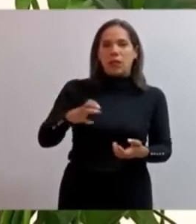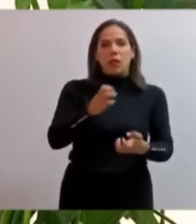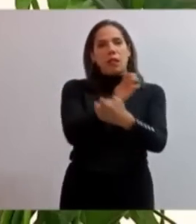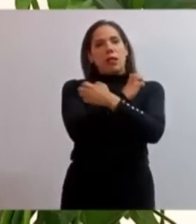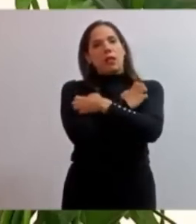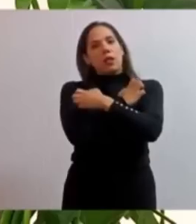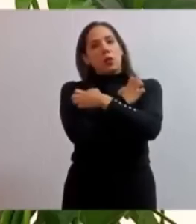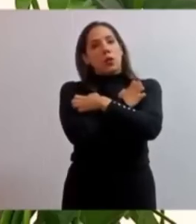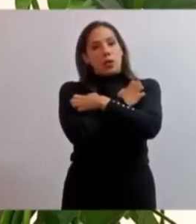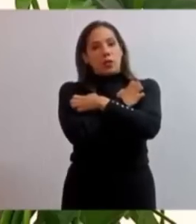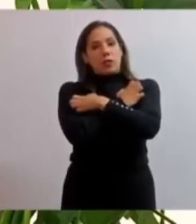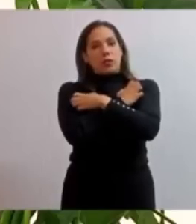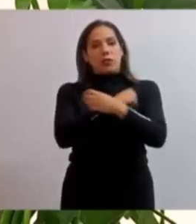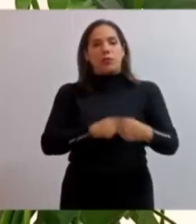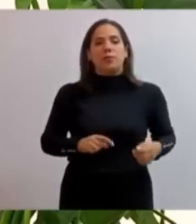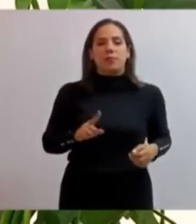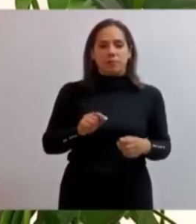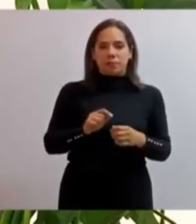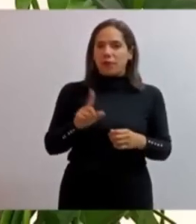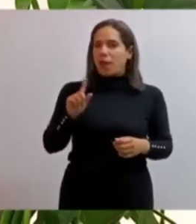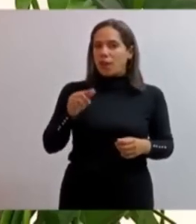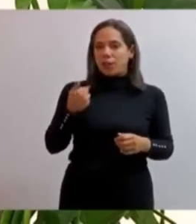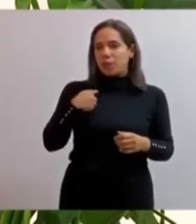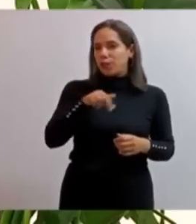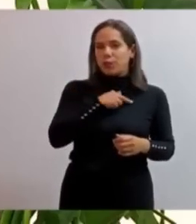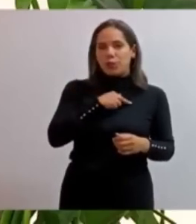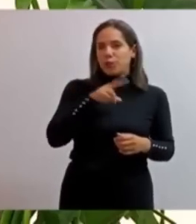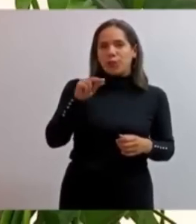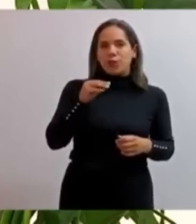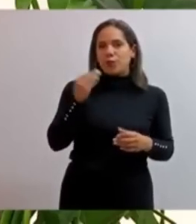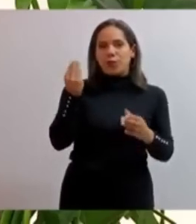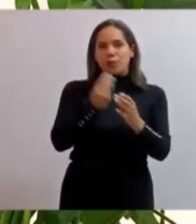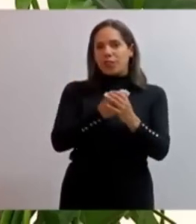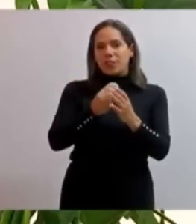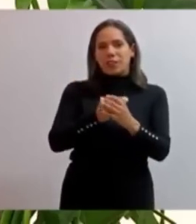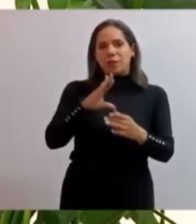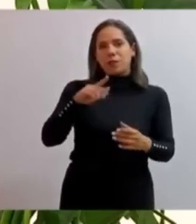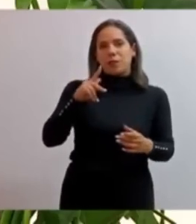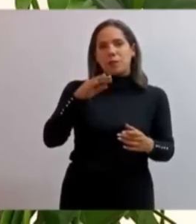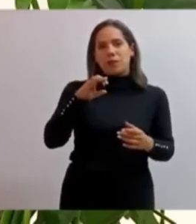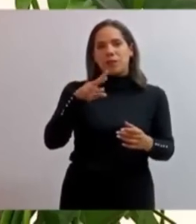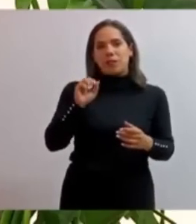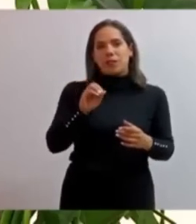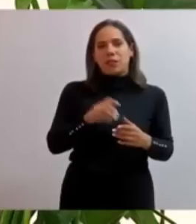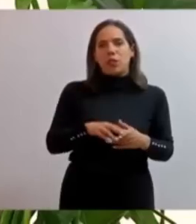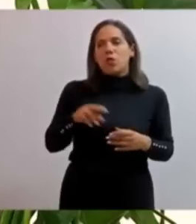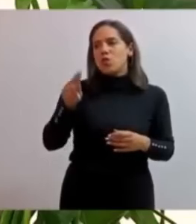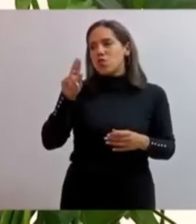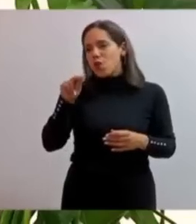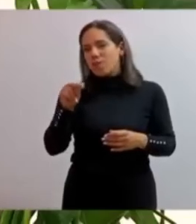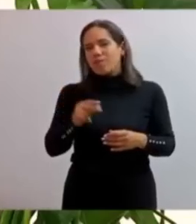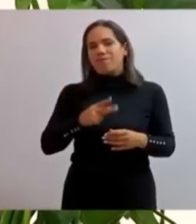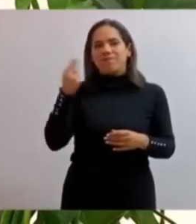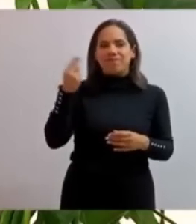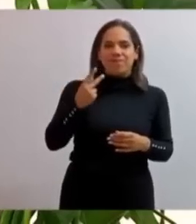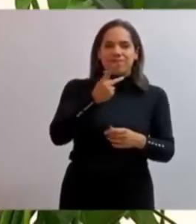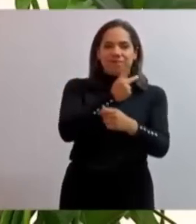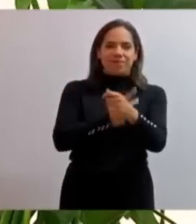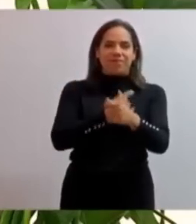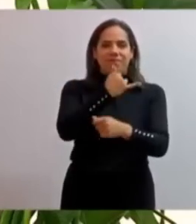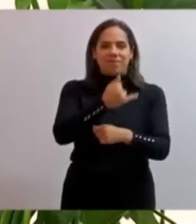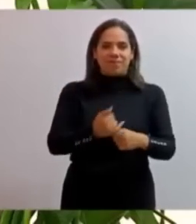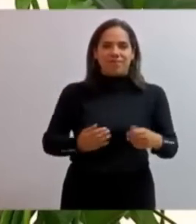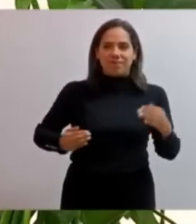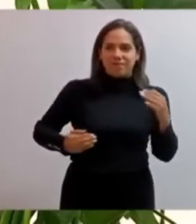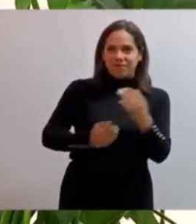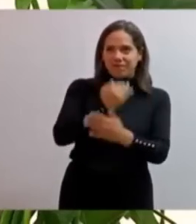profesionistas no necesitamos capacitación, necesitamos proyectos de actualización, necesitamos proyectos de